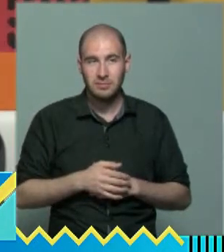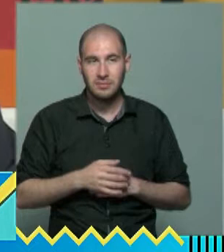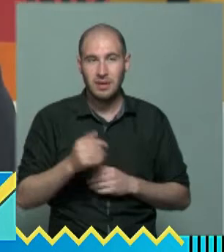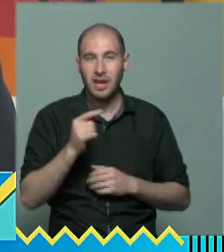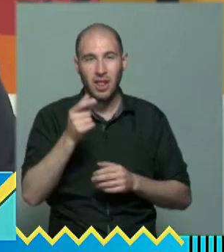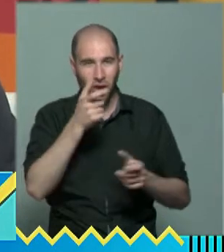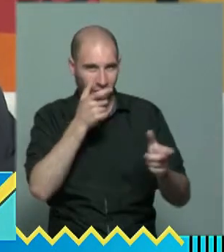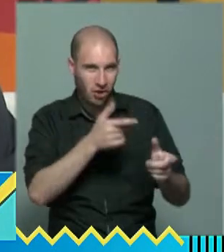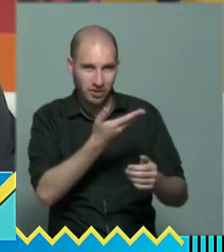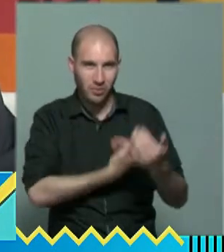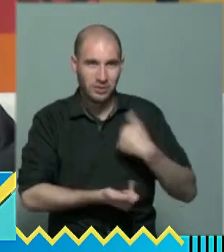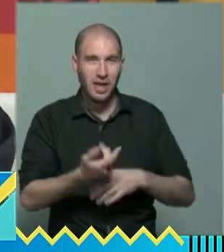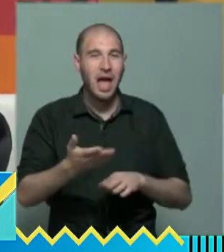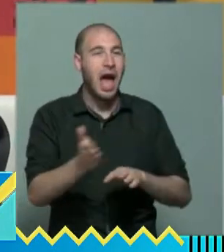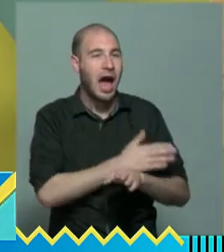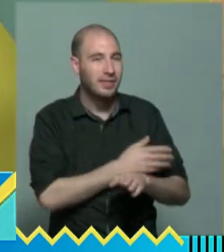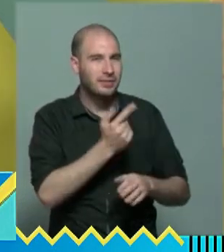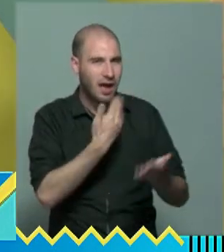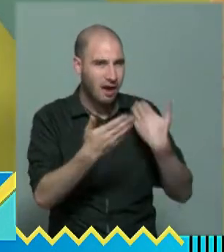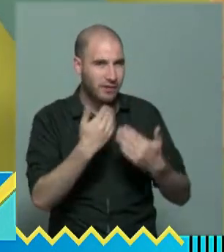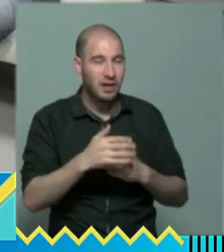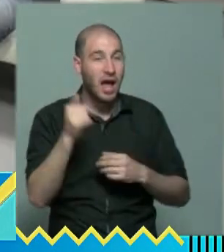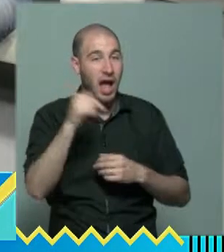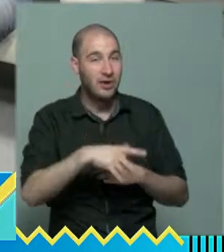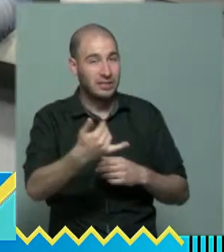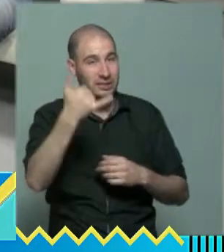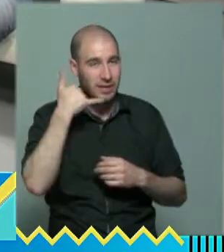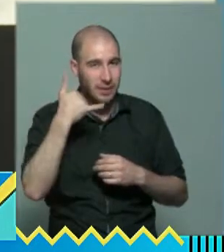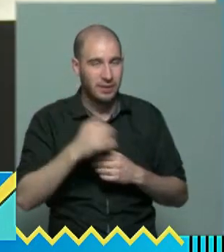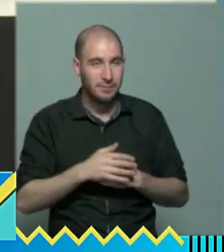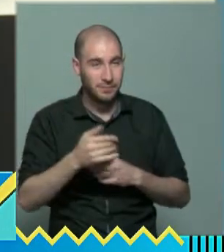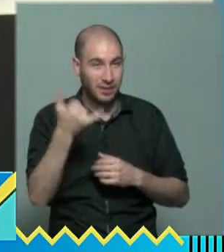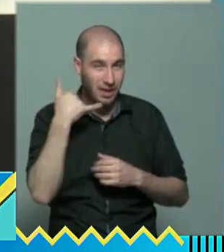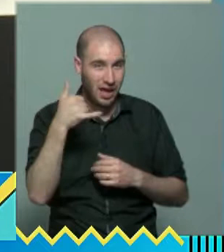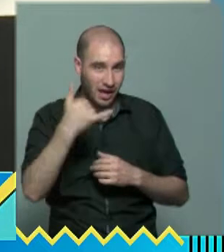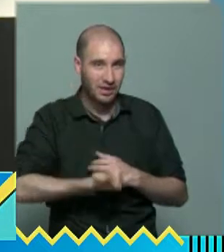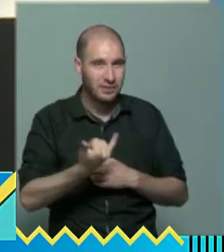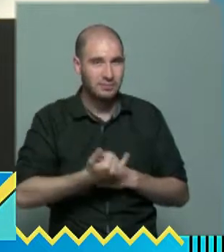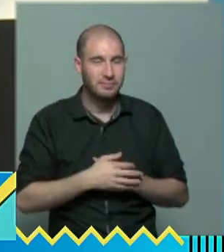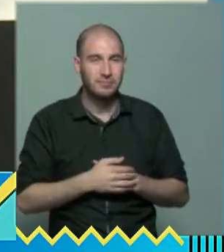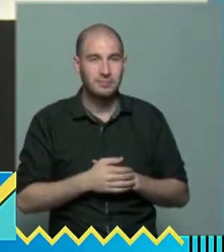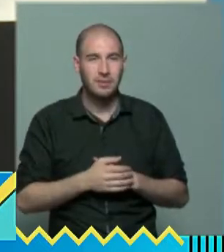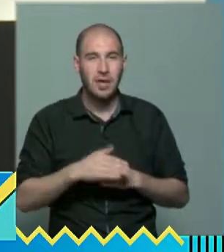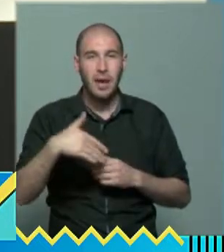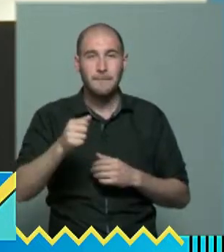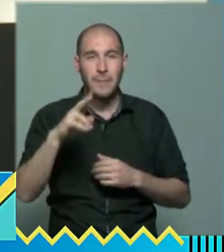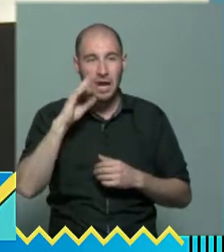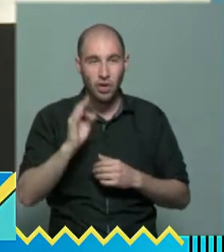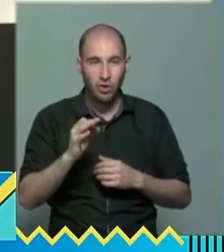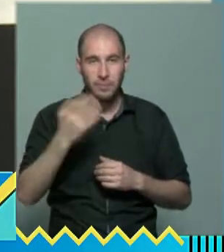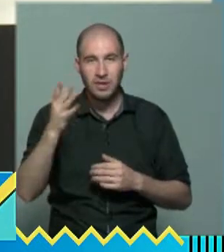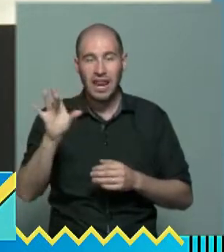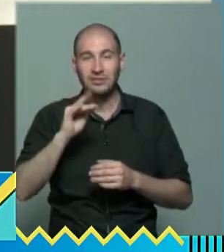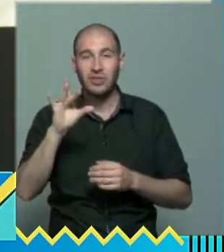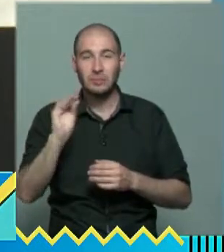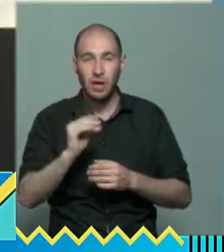la observación que hizo él. Antes de que sigamos, tengo justamente una llamada telefónica, una llamada telefónica con Mario Vadillo, electo